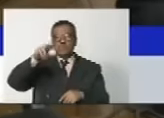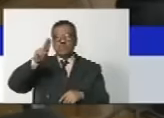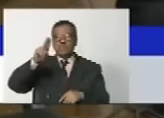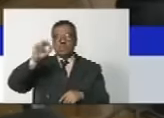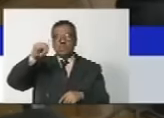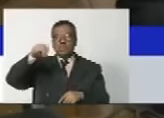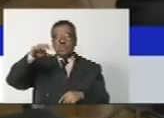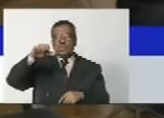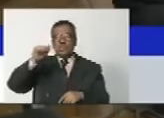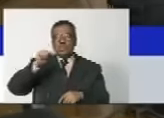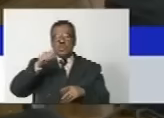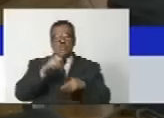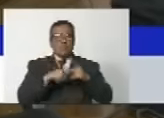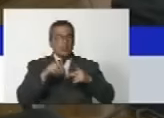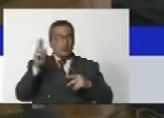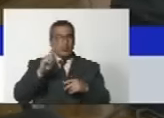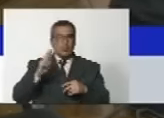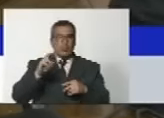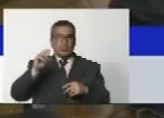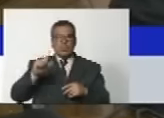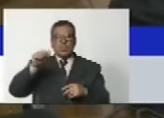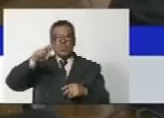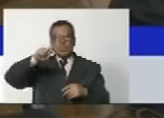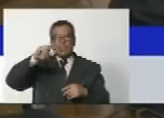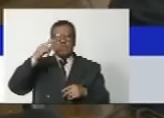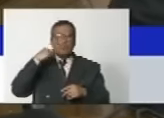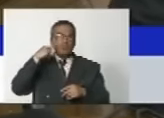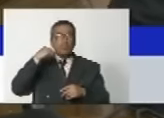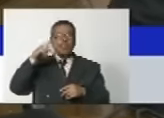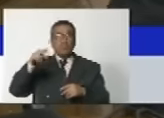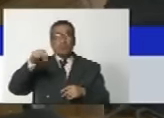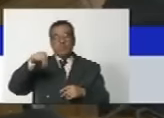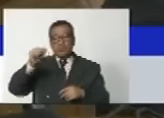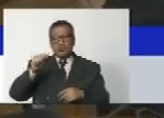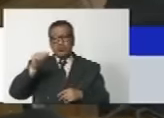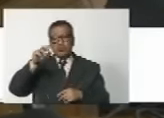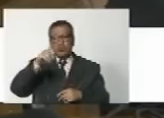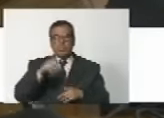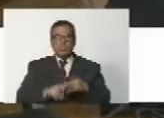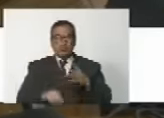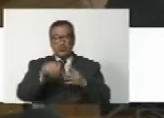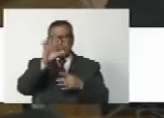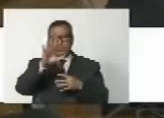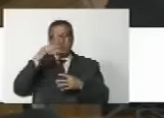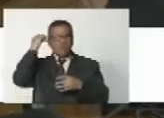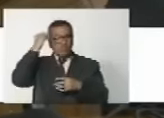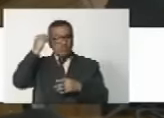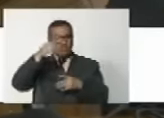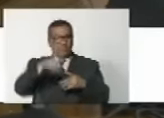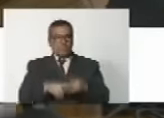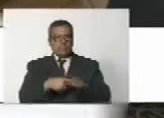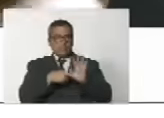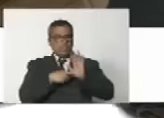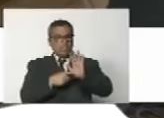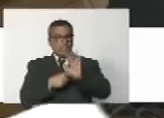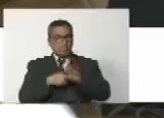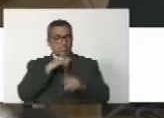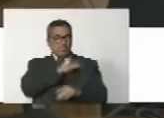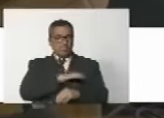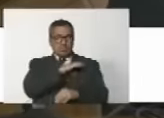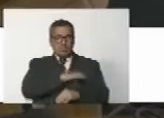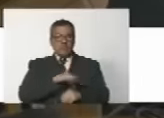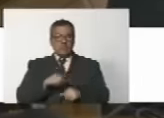Ecuatorial, concurrente ante la República de Camerún y la República Gabonesa. Quinto, considerar el informe presentado por la